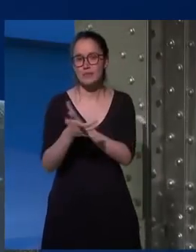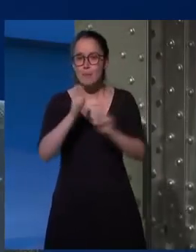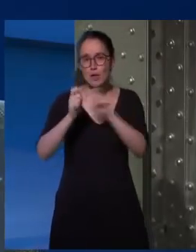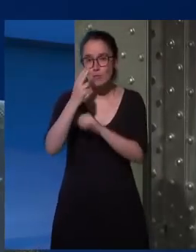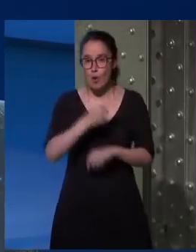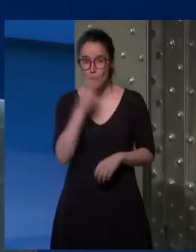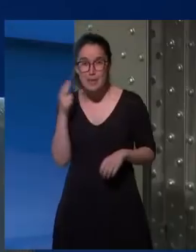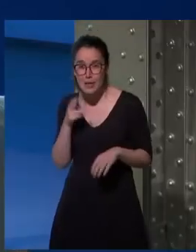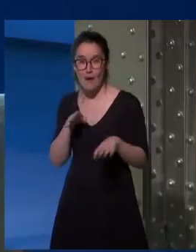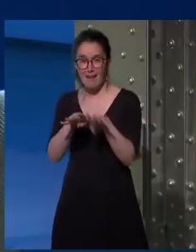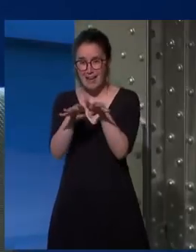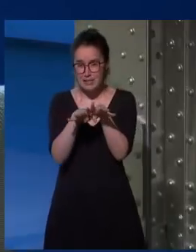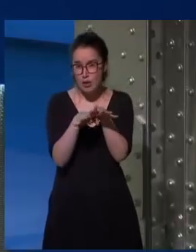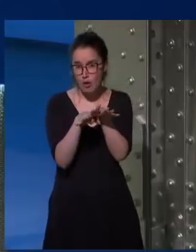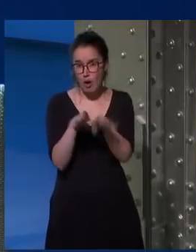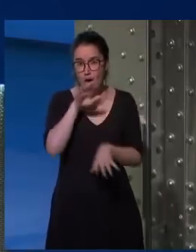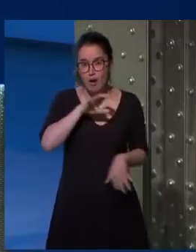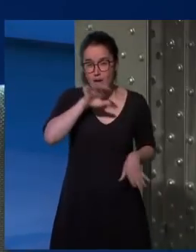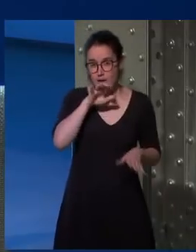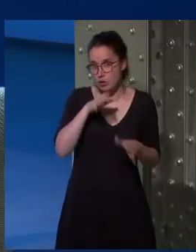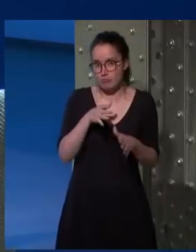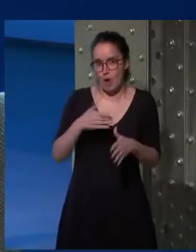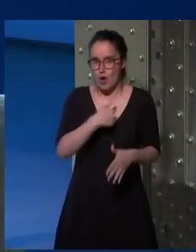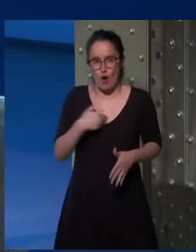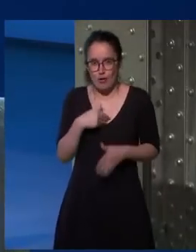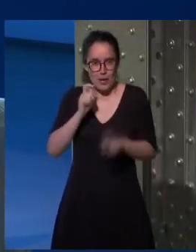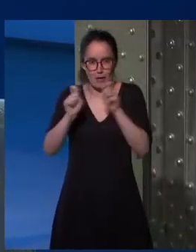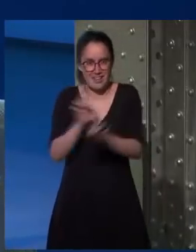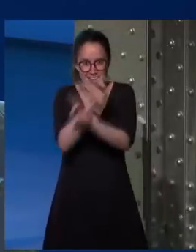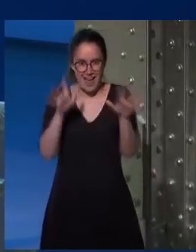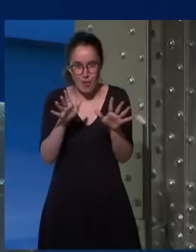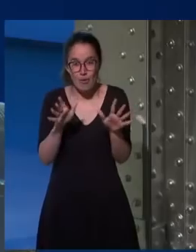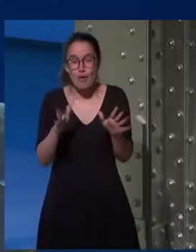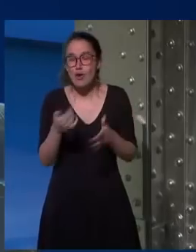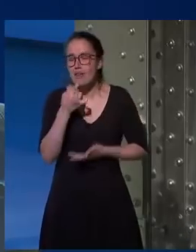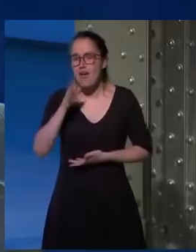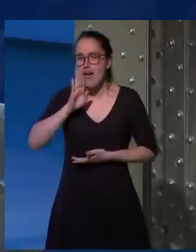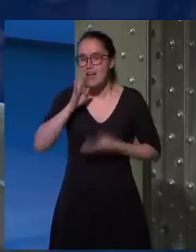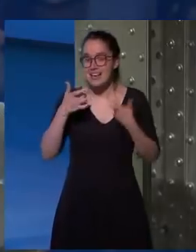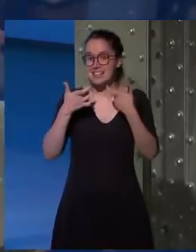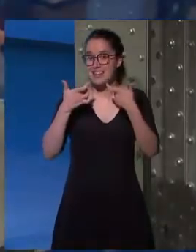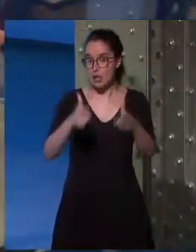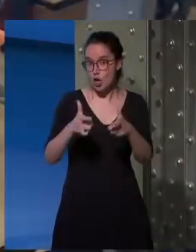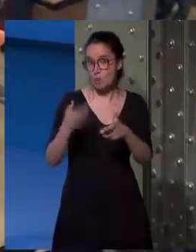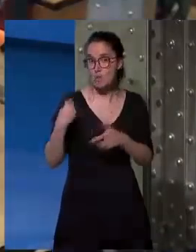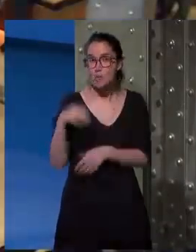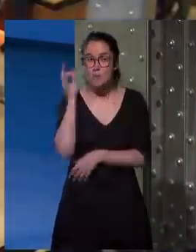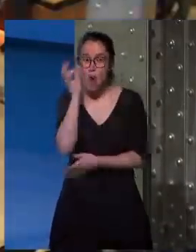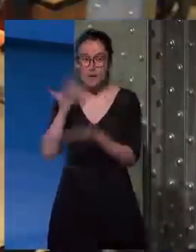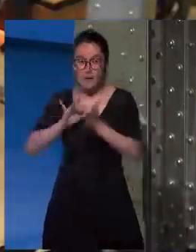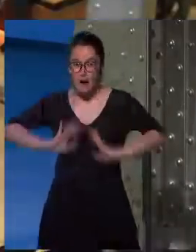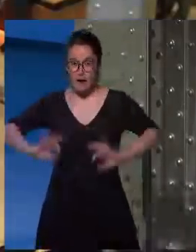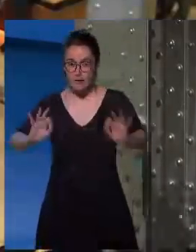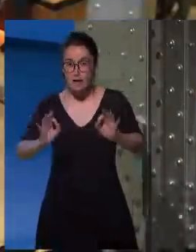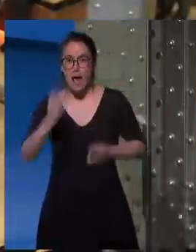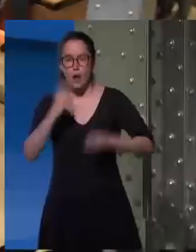un periodismo crítico, que esta es parte de la función de los periodistas, ¿no? Y a raíz de lo que te decía antes de la sección de Mujer tenía que ser, también creo